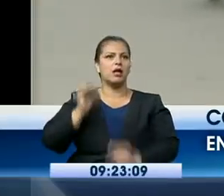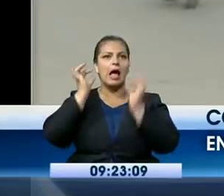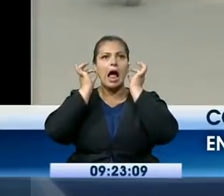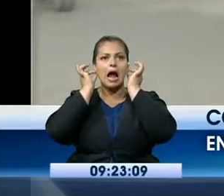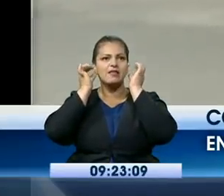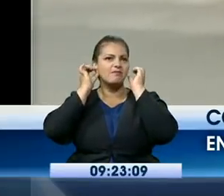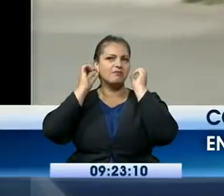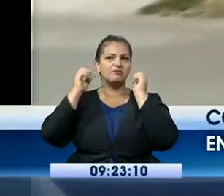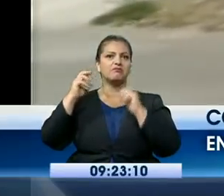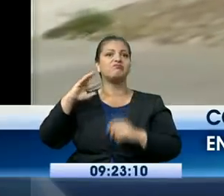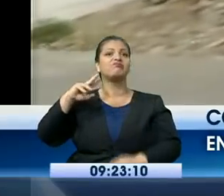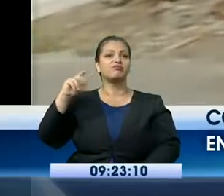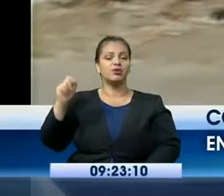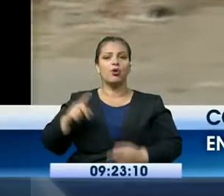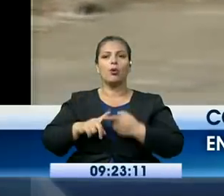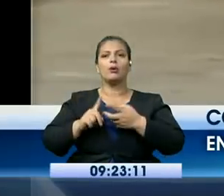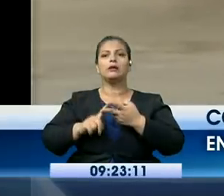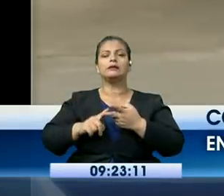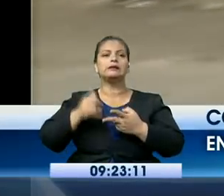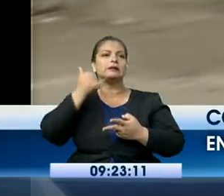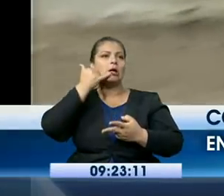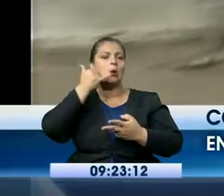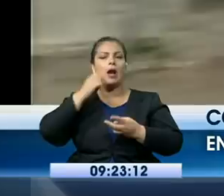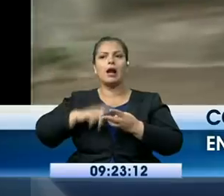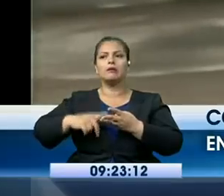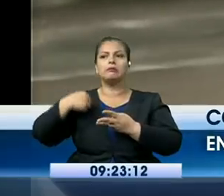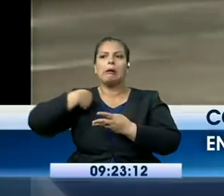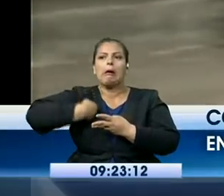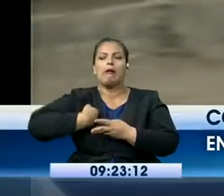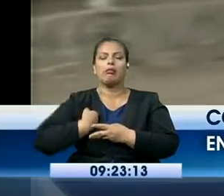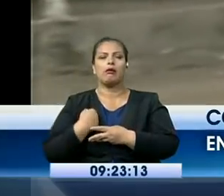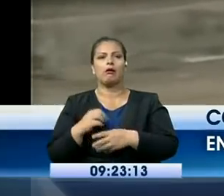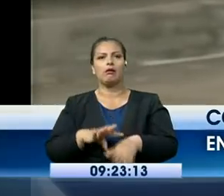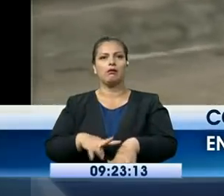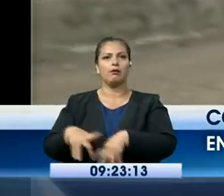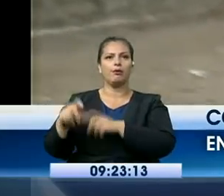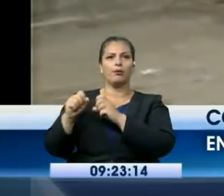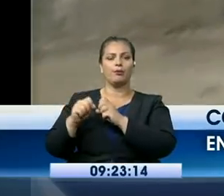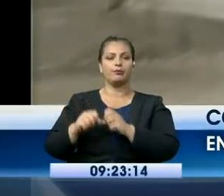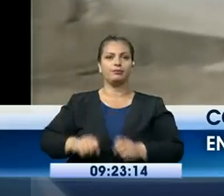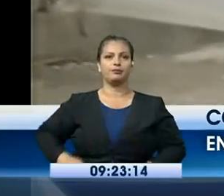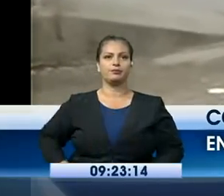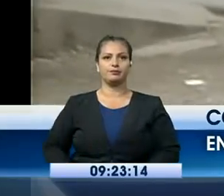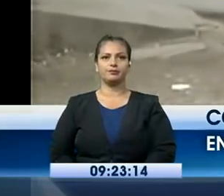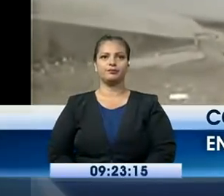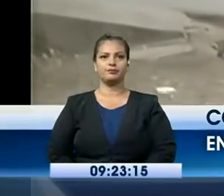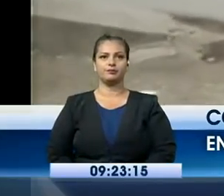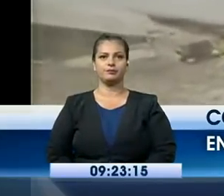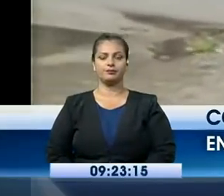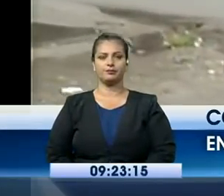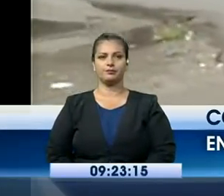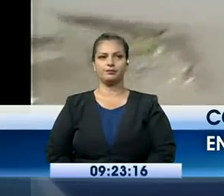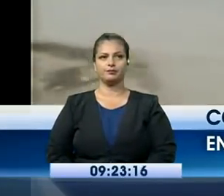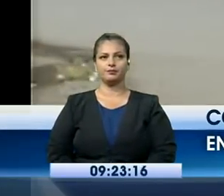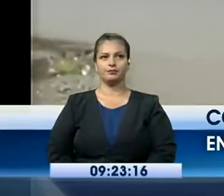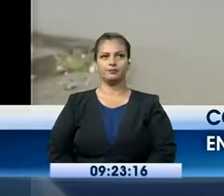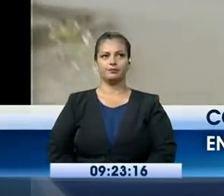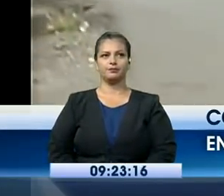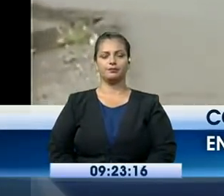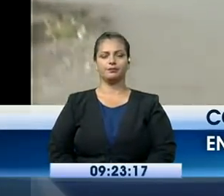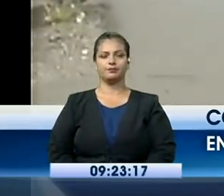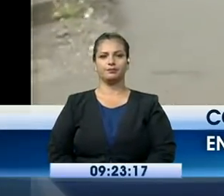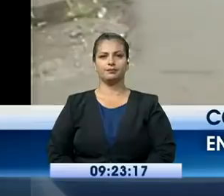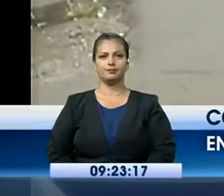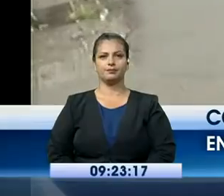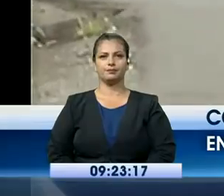incidente que afortunadamente no fue asaltado en ciudadanos y nos ayuda a otro productor las imágenes que no se llegaron a